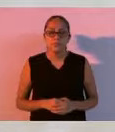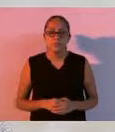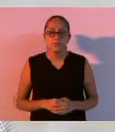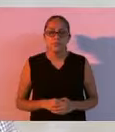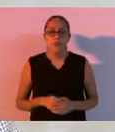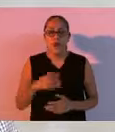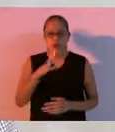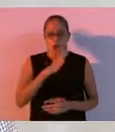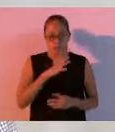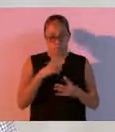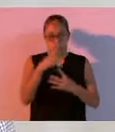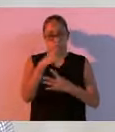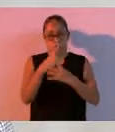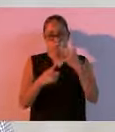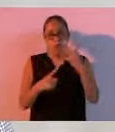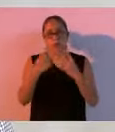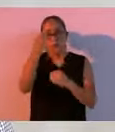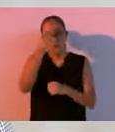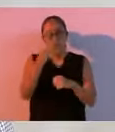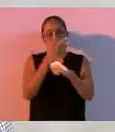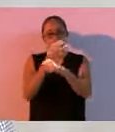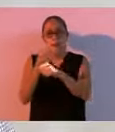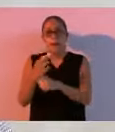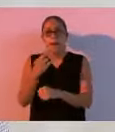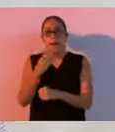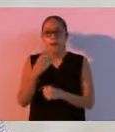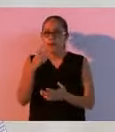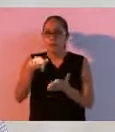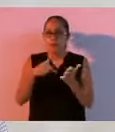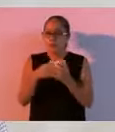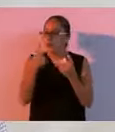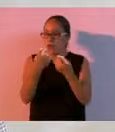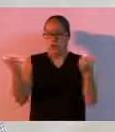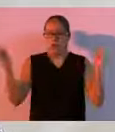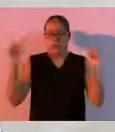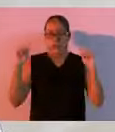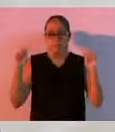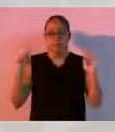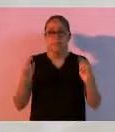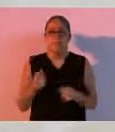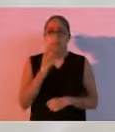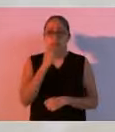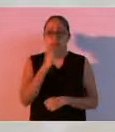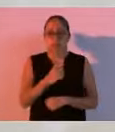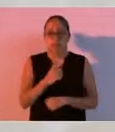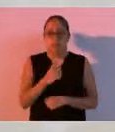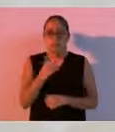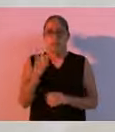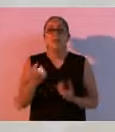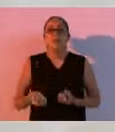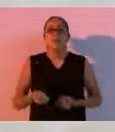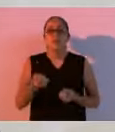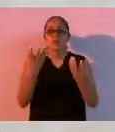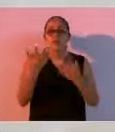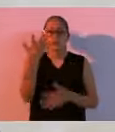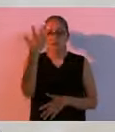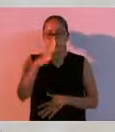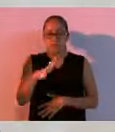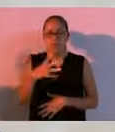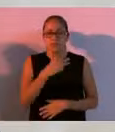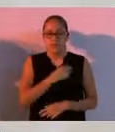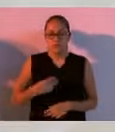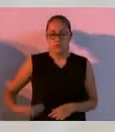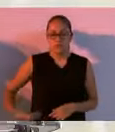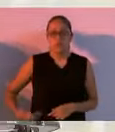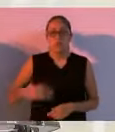4 intervenciones para mejorar el espacio público. Asimismo, vamos a intervenir 10 municipios